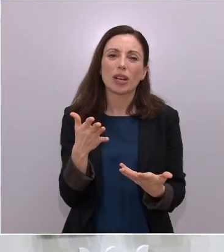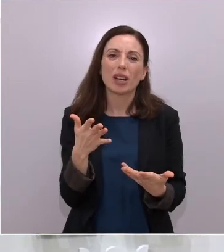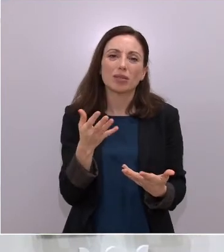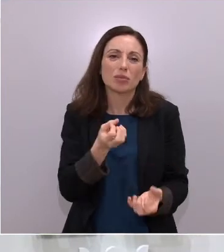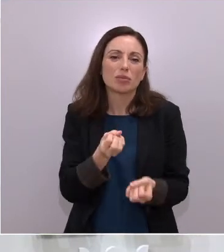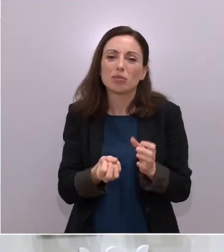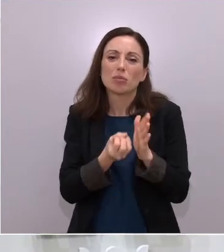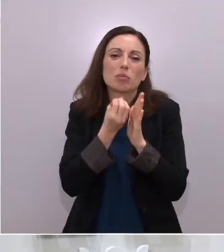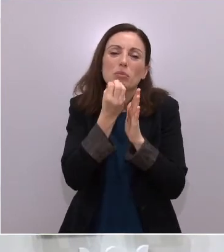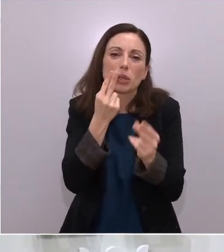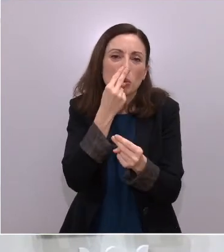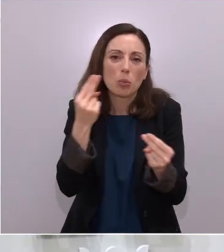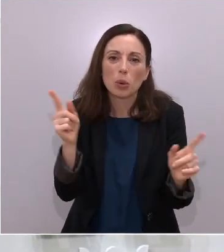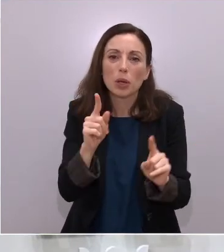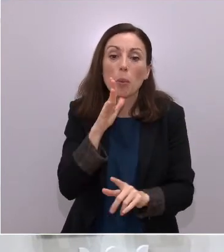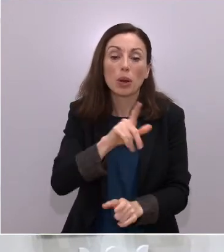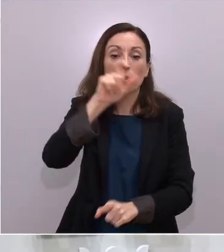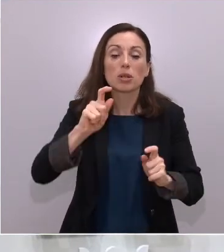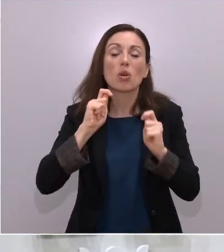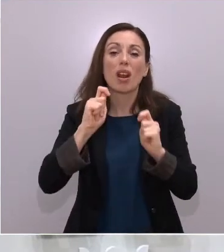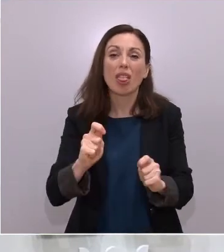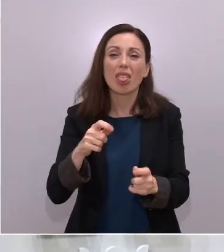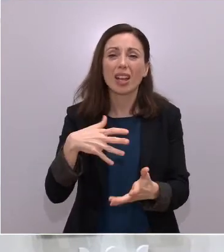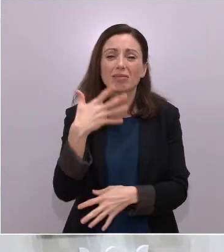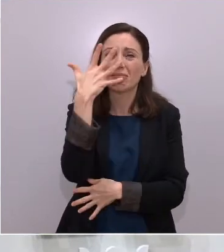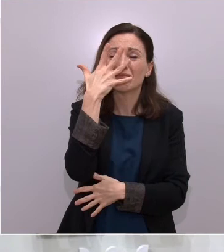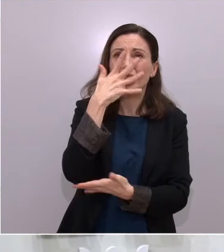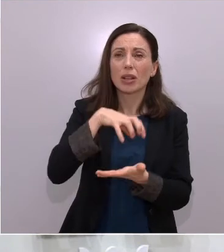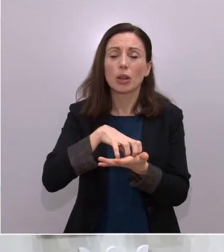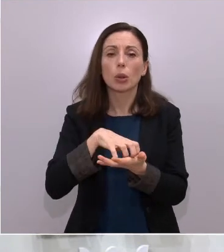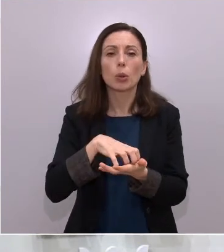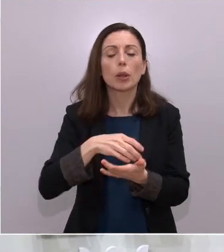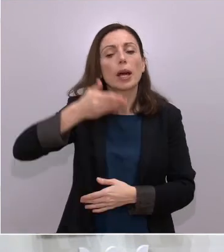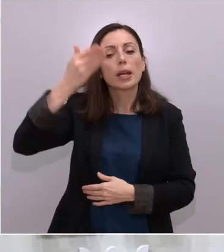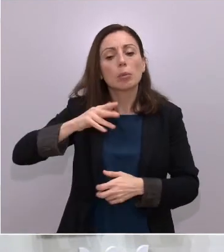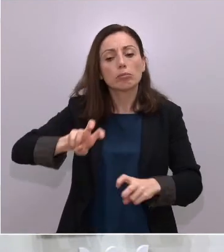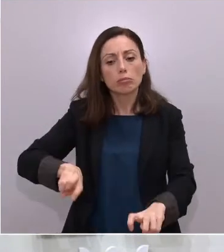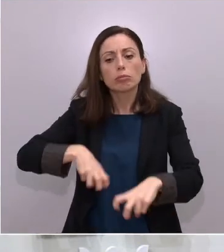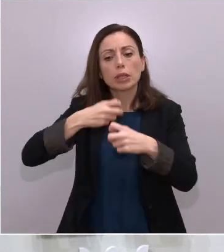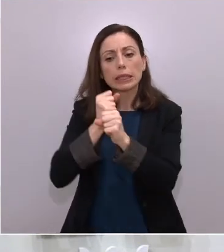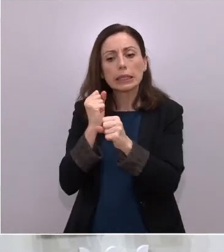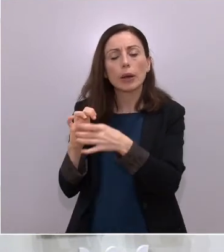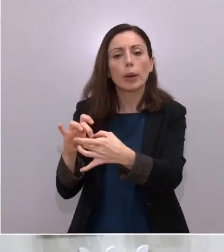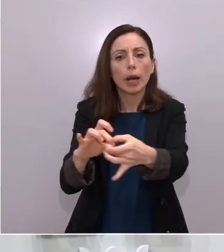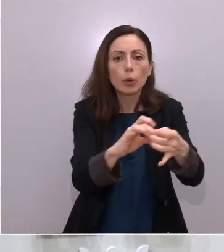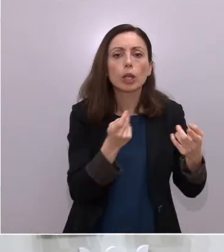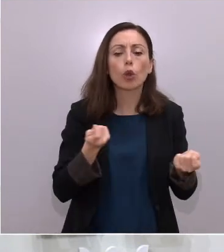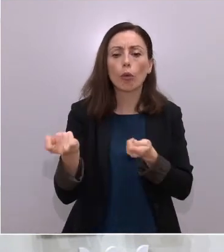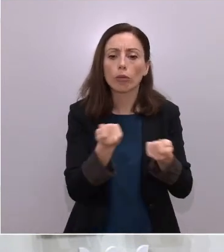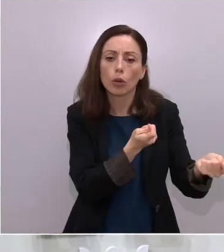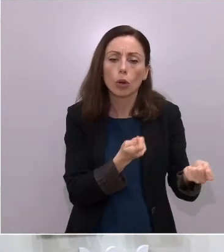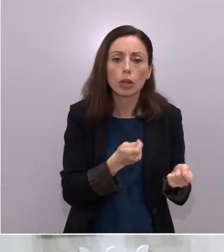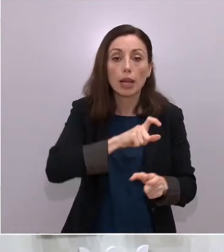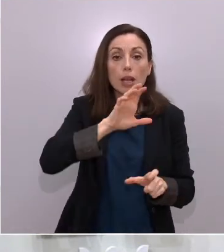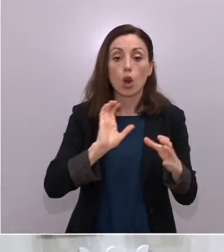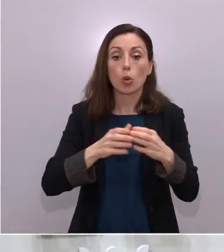transmitir públicamente porque van a generar más incertidumbres y más dudas. Es importante sentarse, trabajar coordinados y hacer partícipes a las